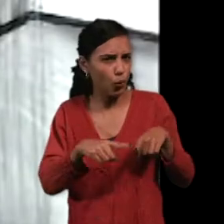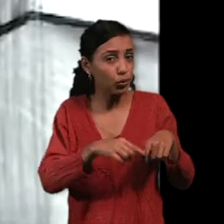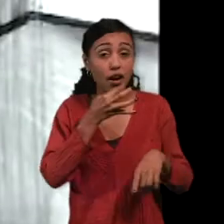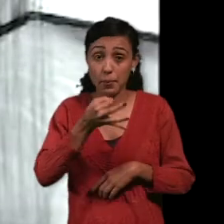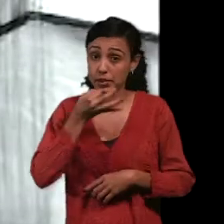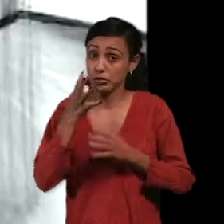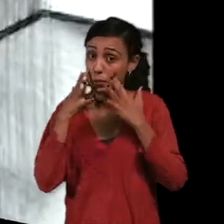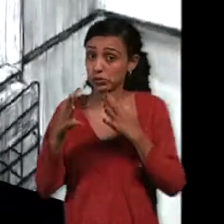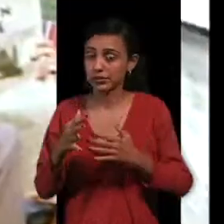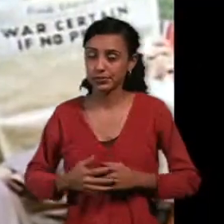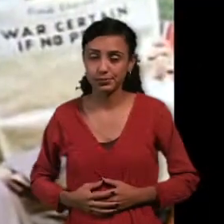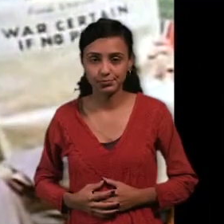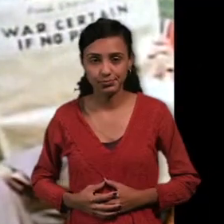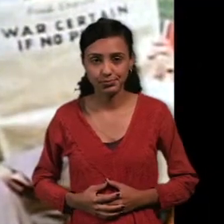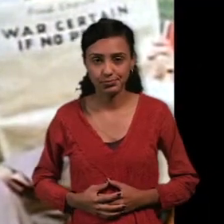explicaciones técnicas.